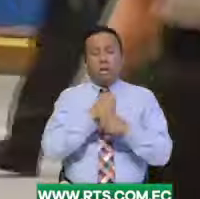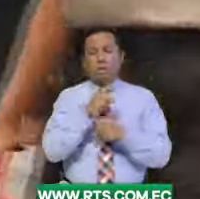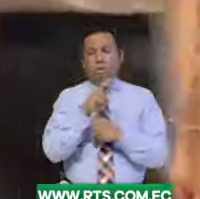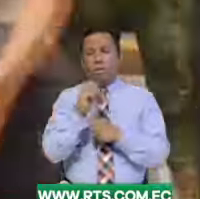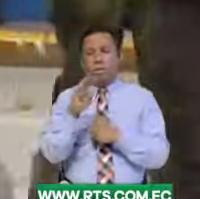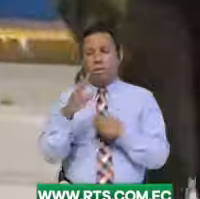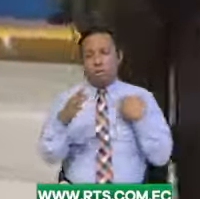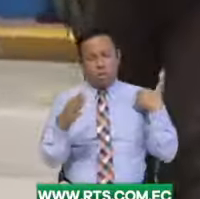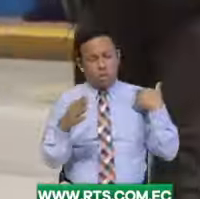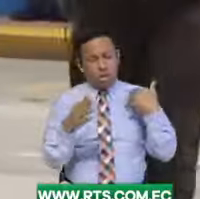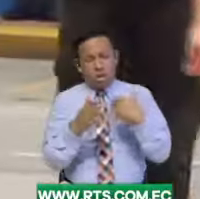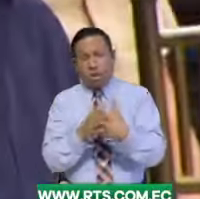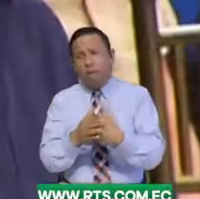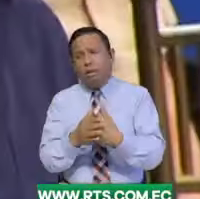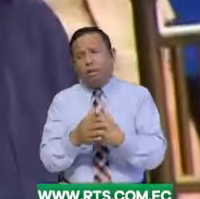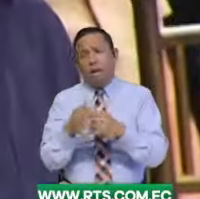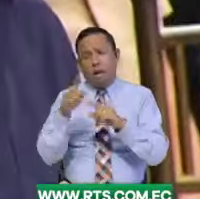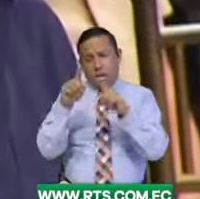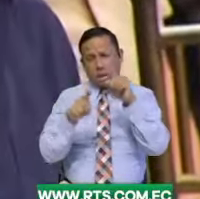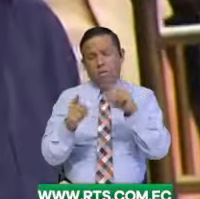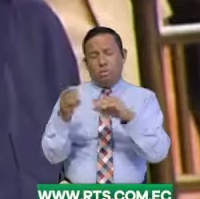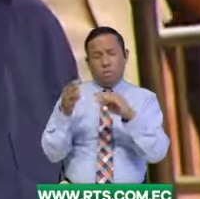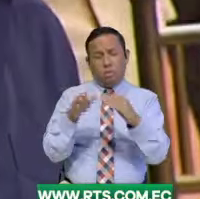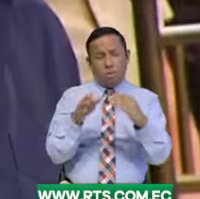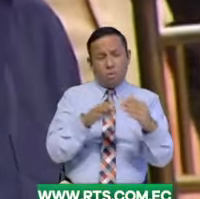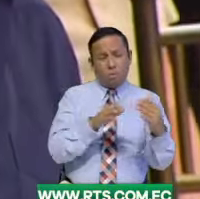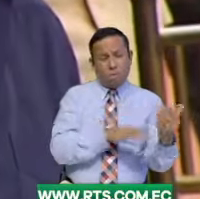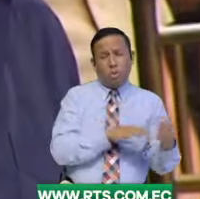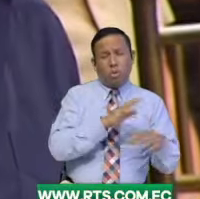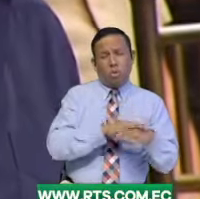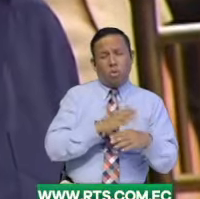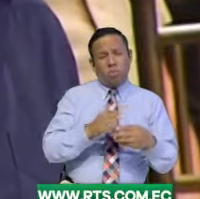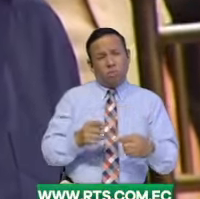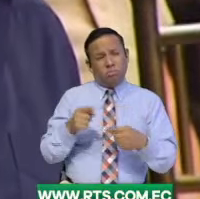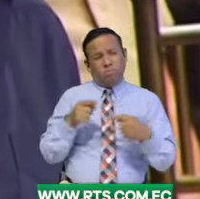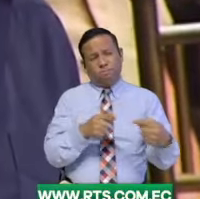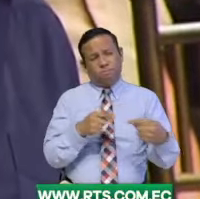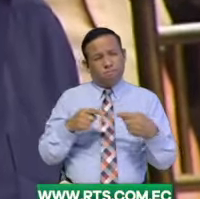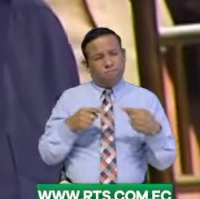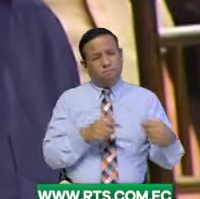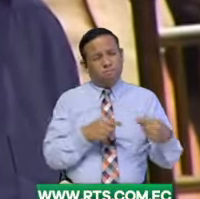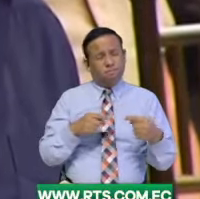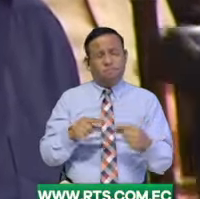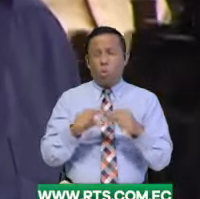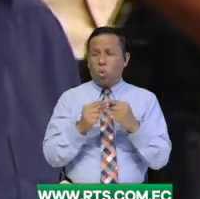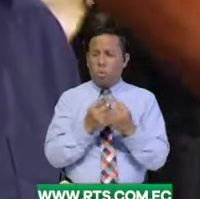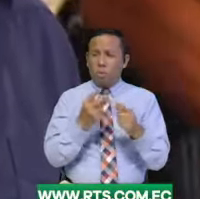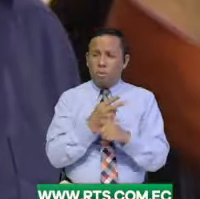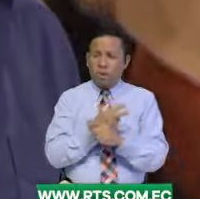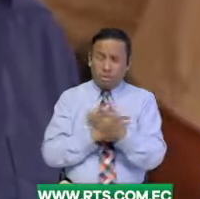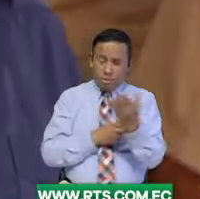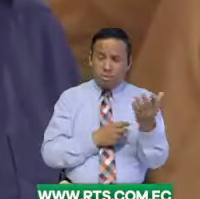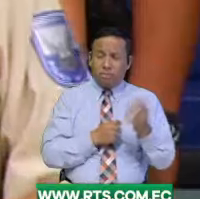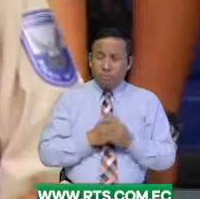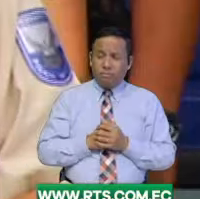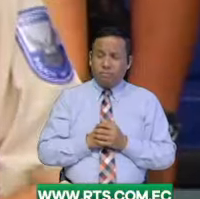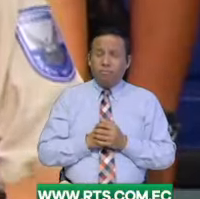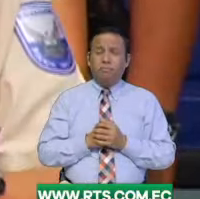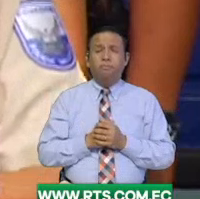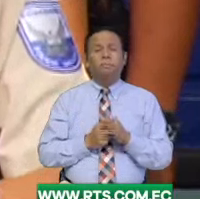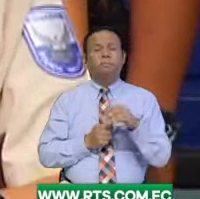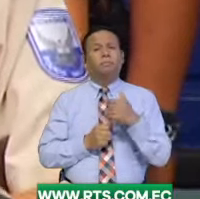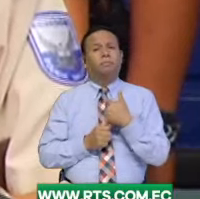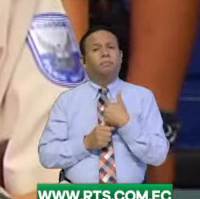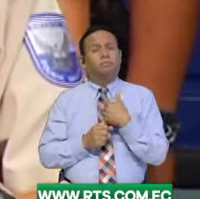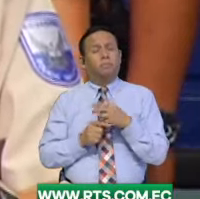registran las filas uniformadas debido a ese combate frontal en contra de los grupos criminales. No quiero